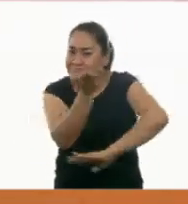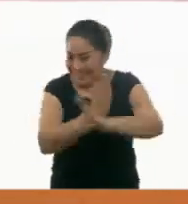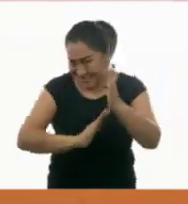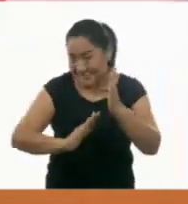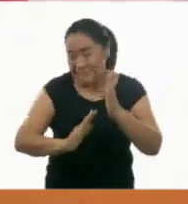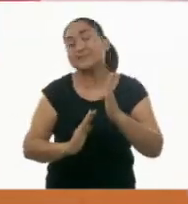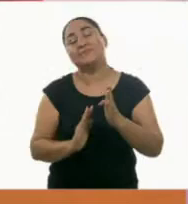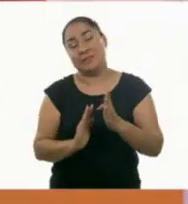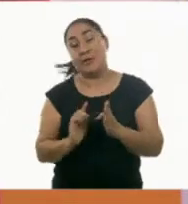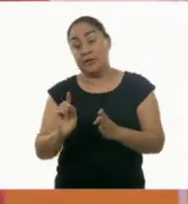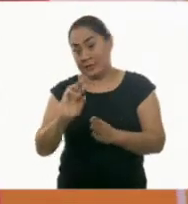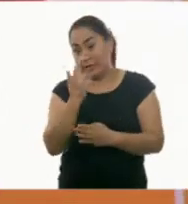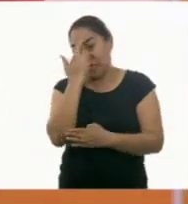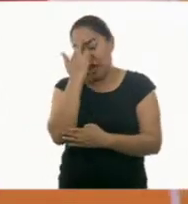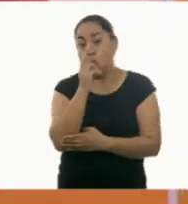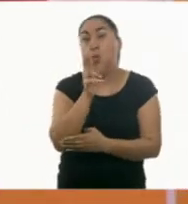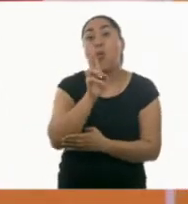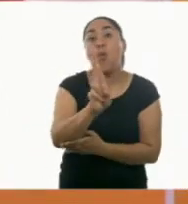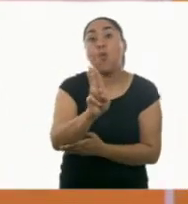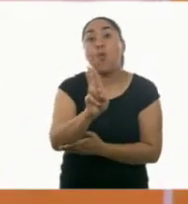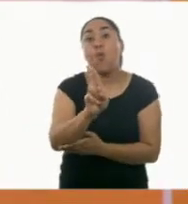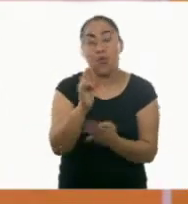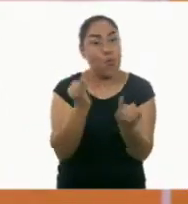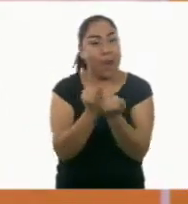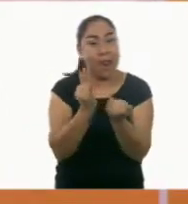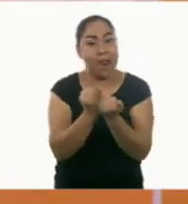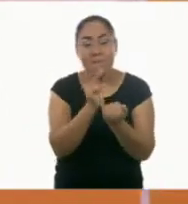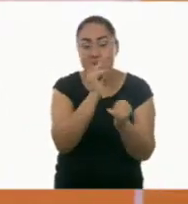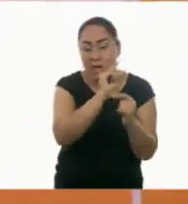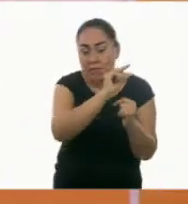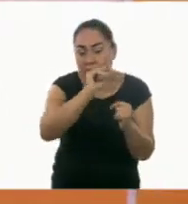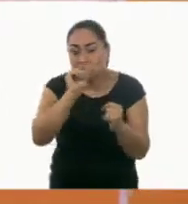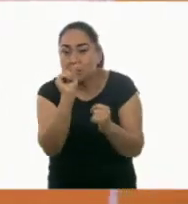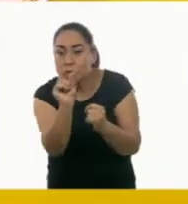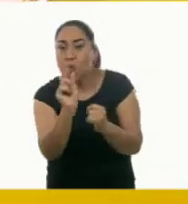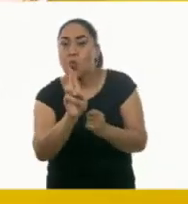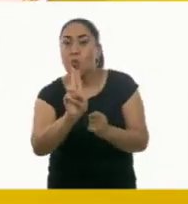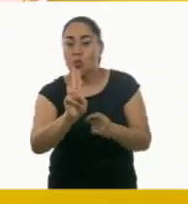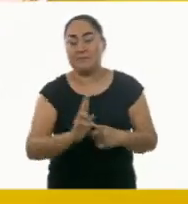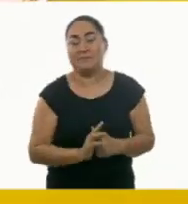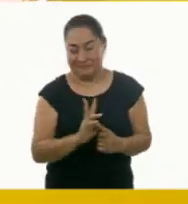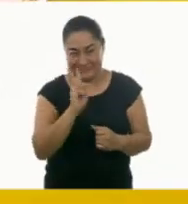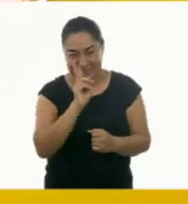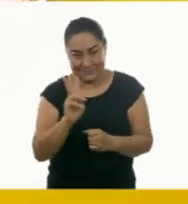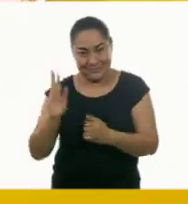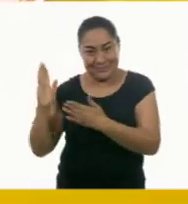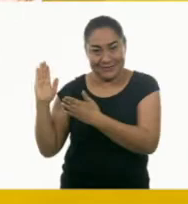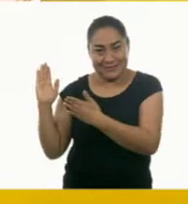entonces también ahí termina con la U. Vamos a ver, ¿sí? Vamos a ponerla aquí.